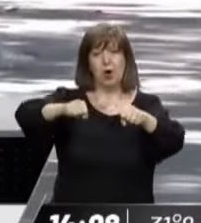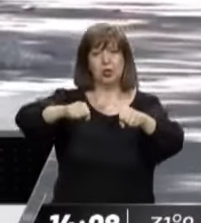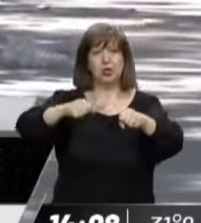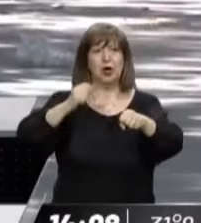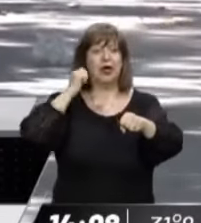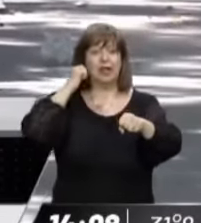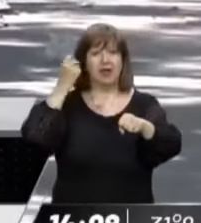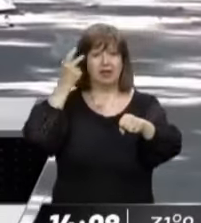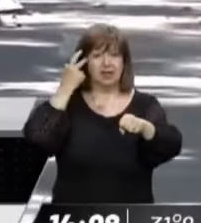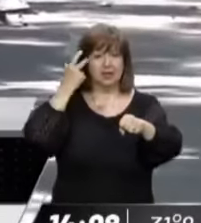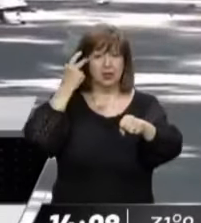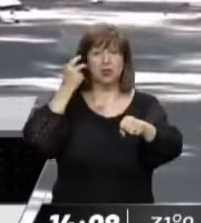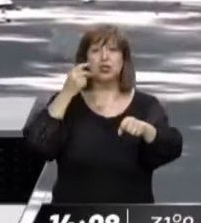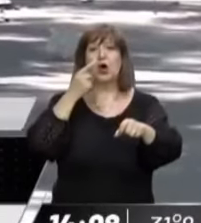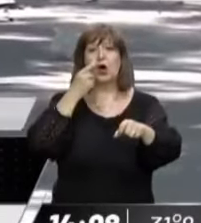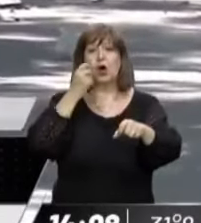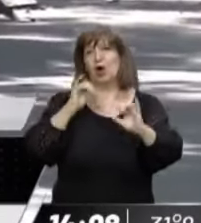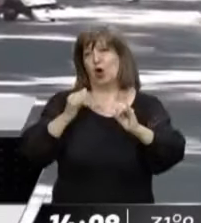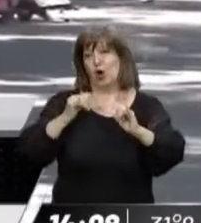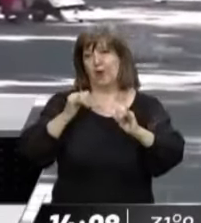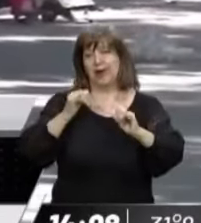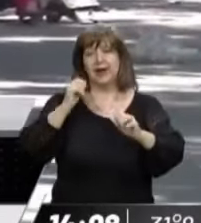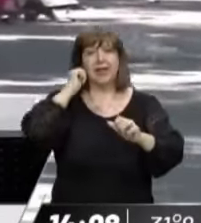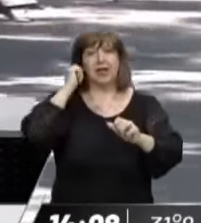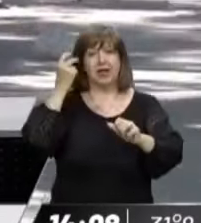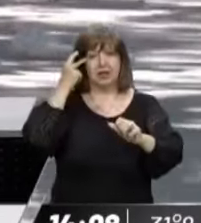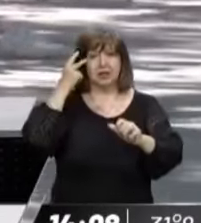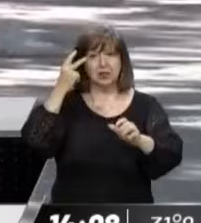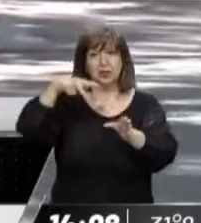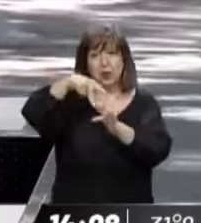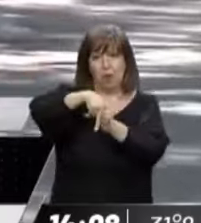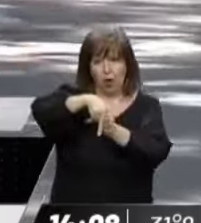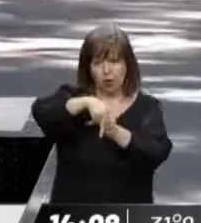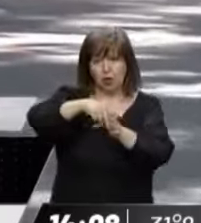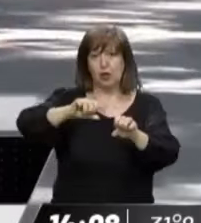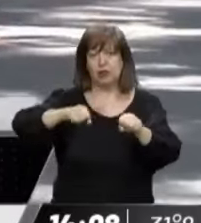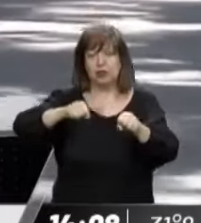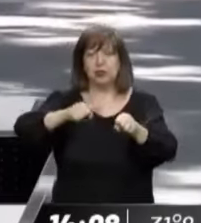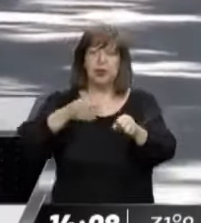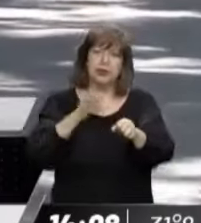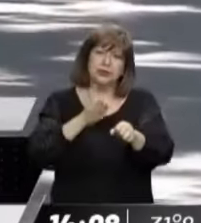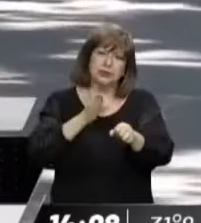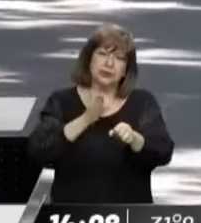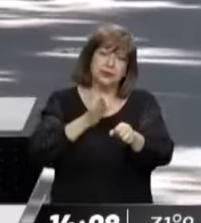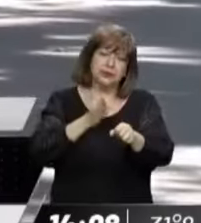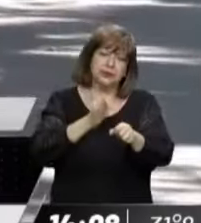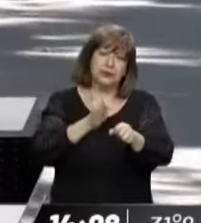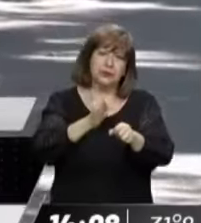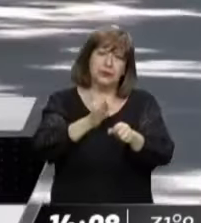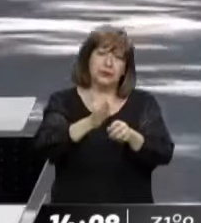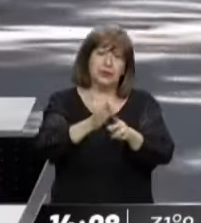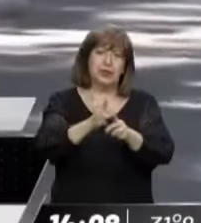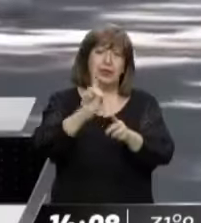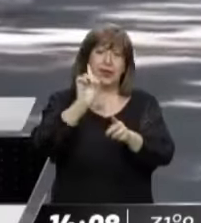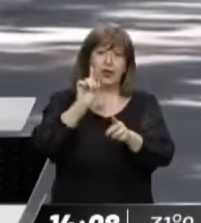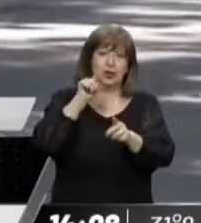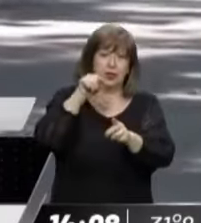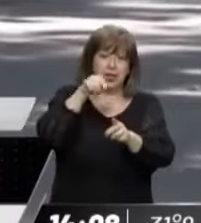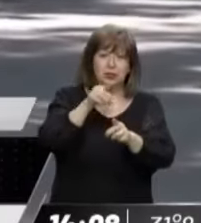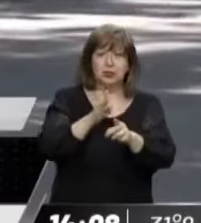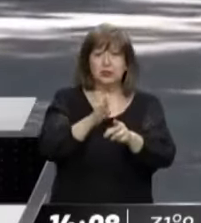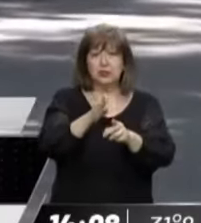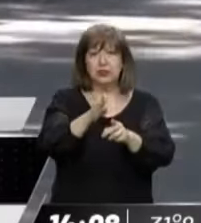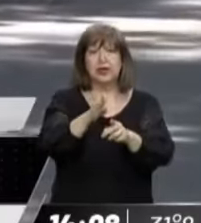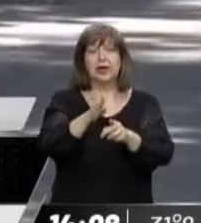no llego a ver cuál es la marca de la moto, así que no les puedo decir, pero es la que están viendo en este momento. Venía de norte a sur, en el